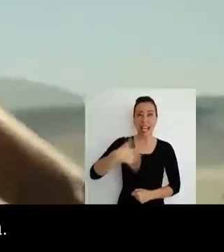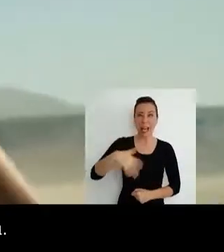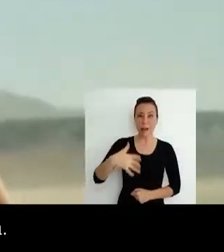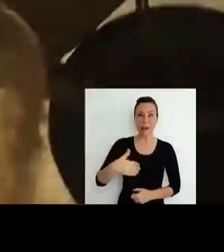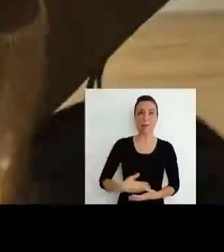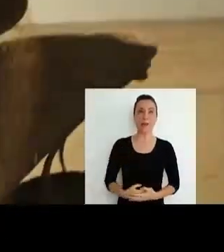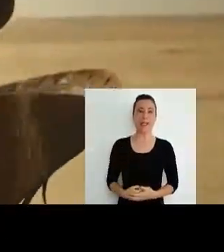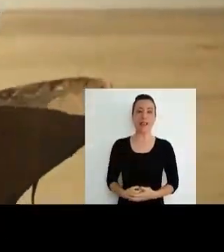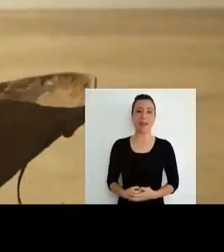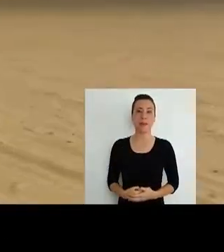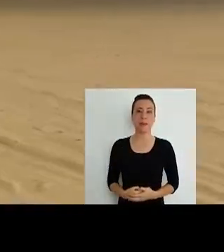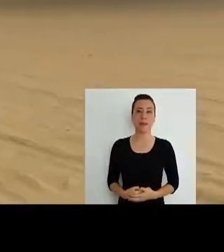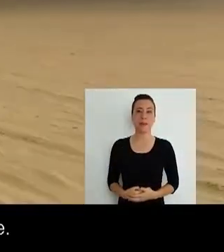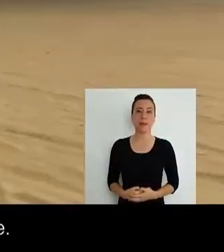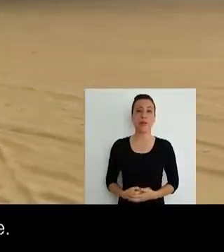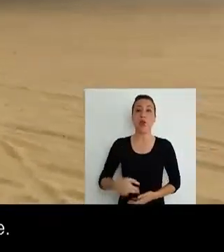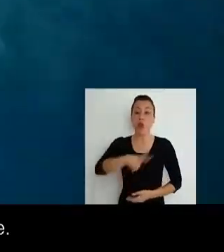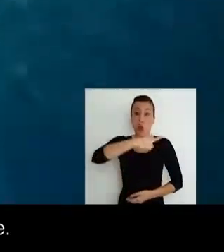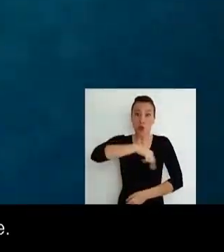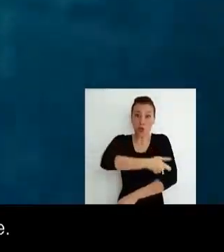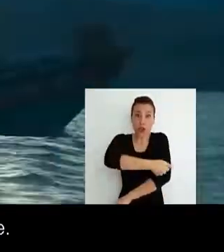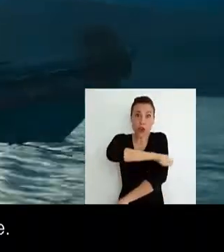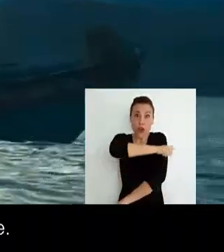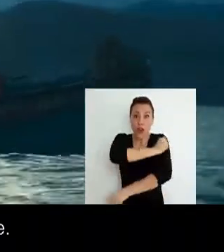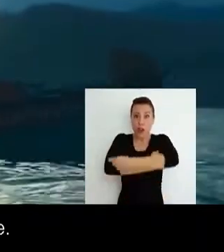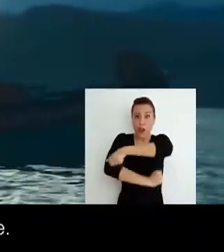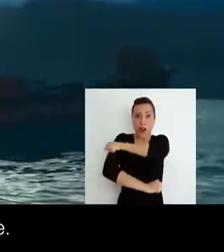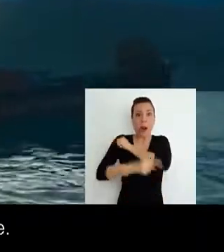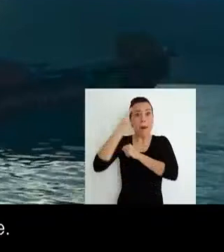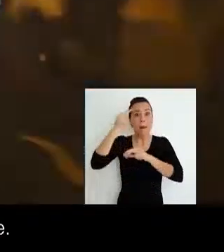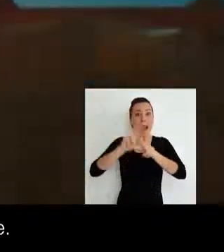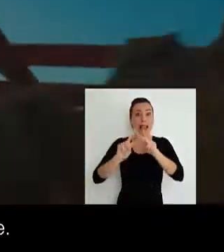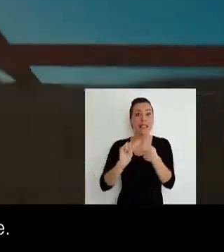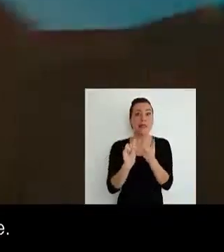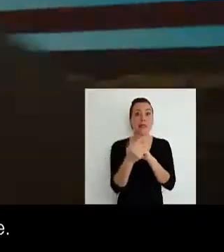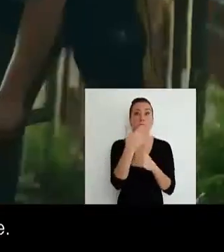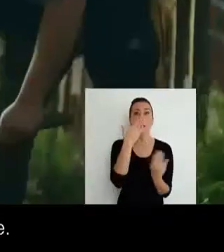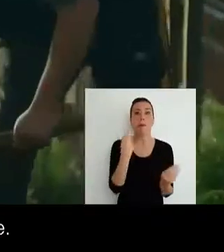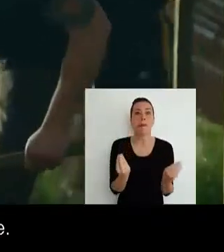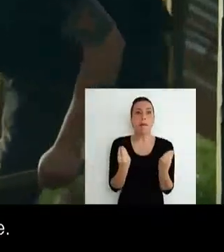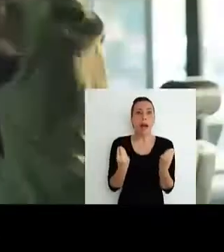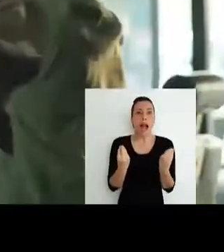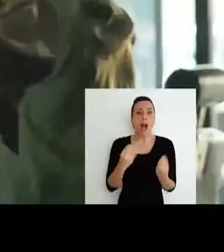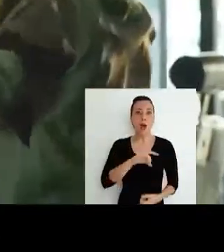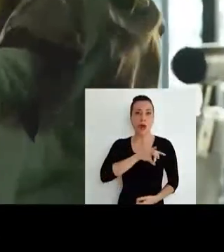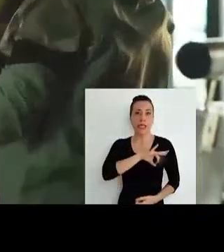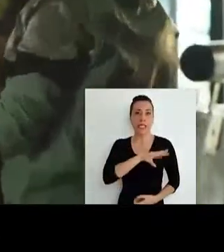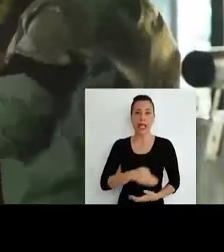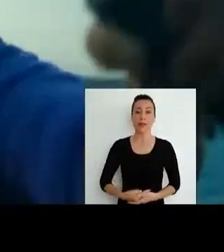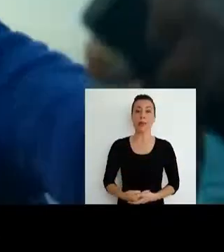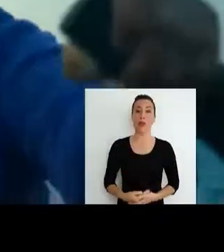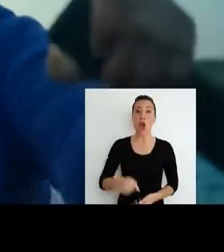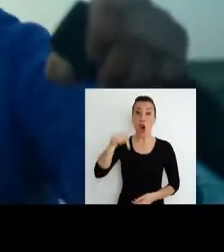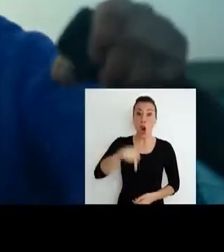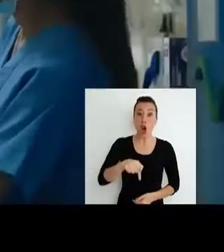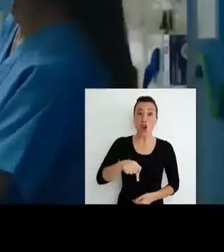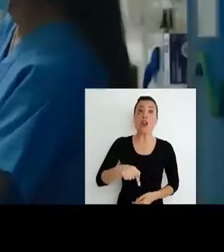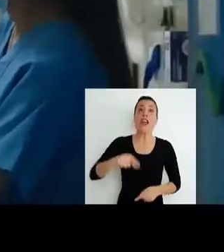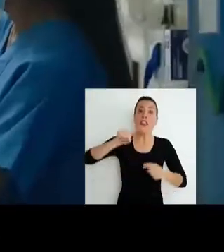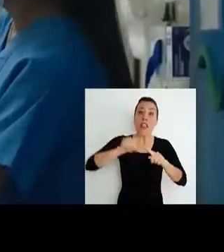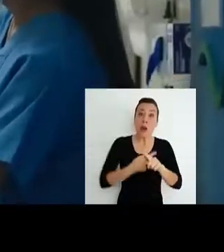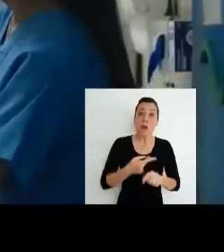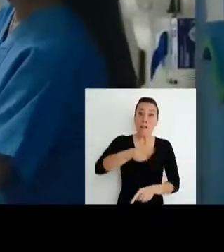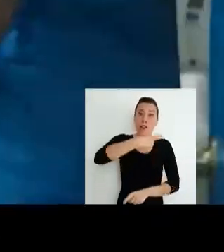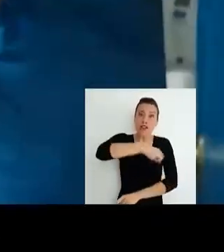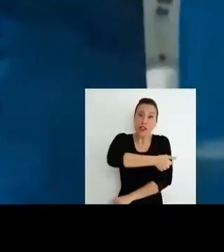ni kemelkan. Yewultu kayin sewayal soy keme Chile mapumu. Fachante ka yewultu kuwain